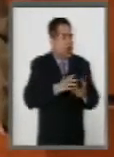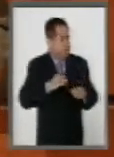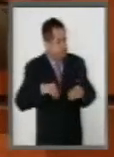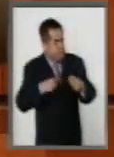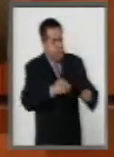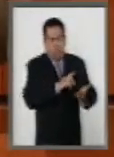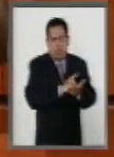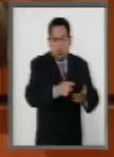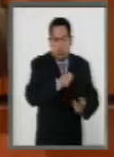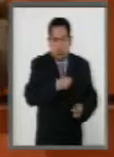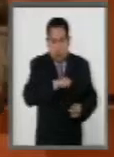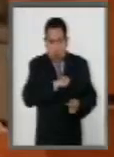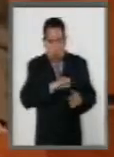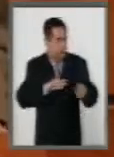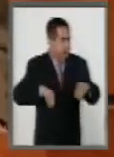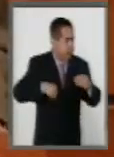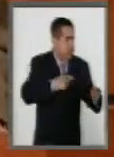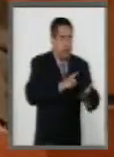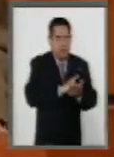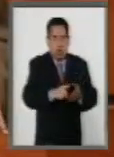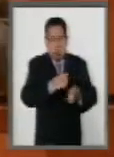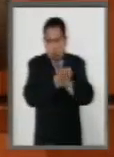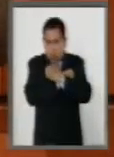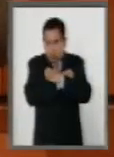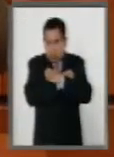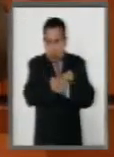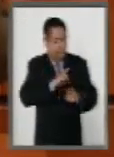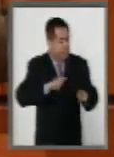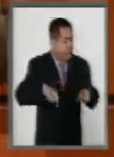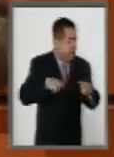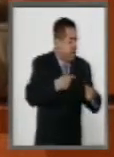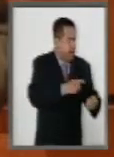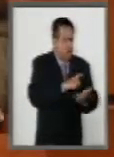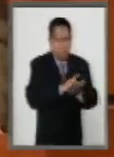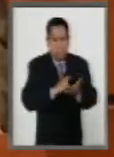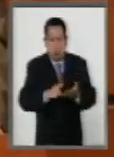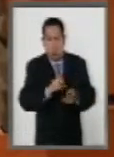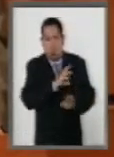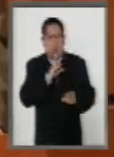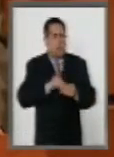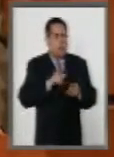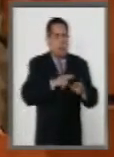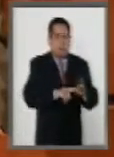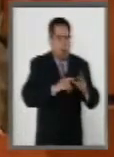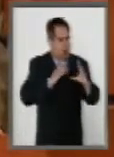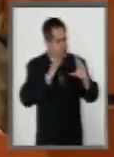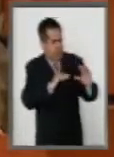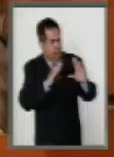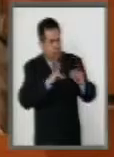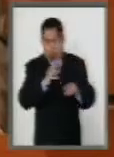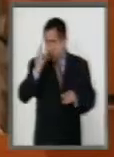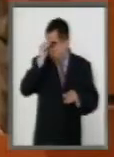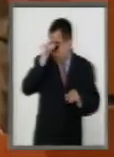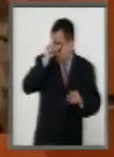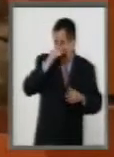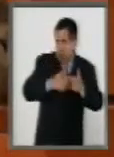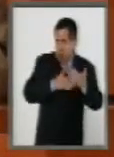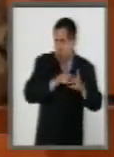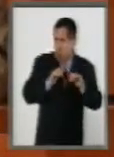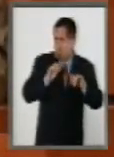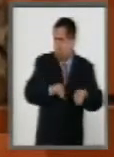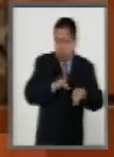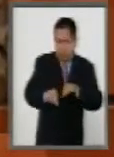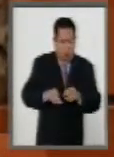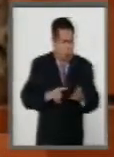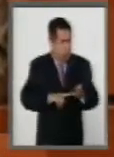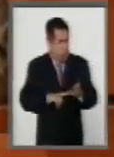salud, tengan garantizado el derecho a la educación, tengan garantizado el derecho a la capacitación y a la formación en algún